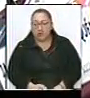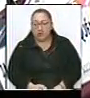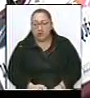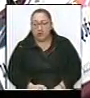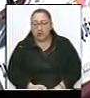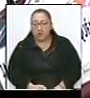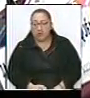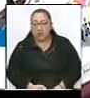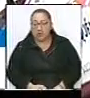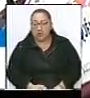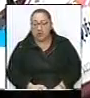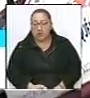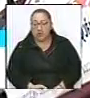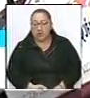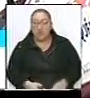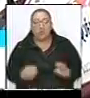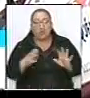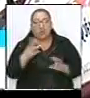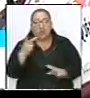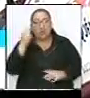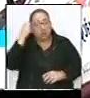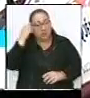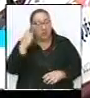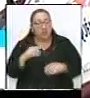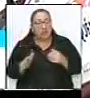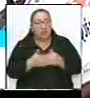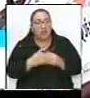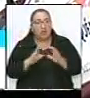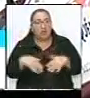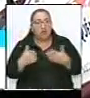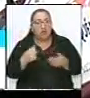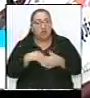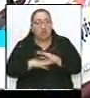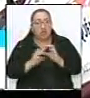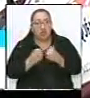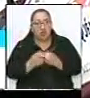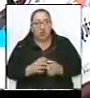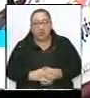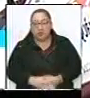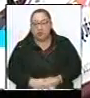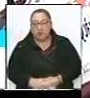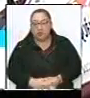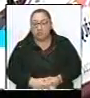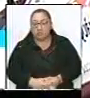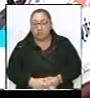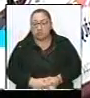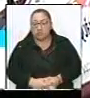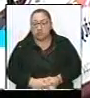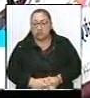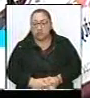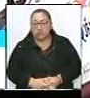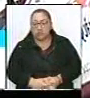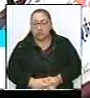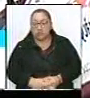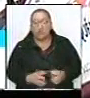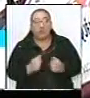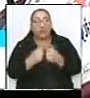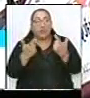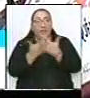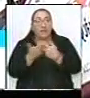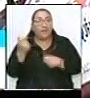el constituyente del 92 lo pensó para cerrar la posibilidad que en el Congreso, con una hiperinflación, con el terrorismo